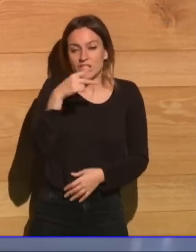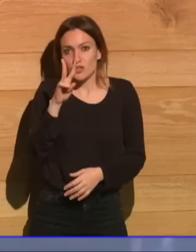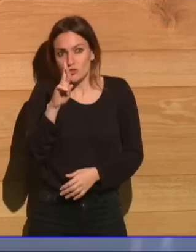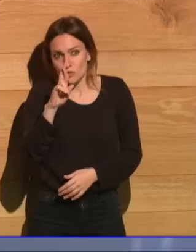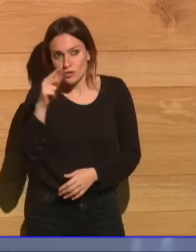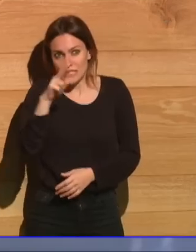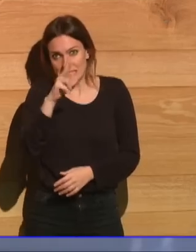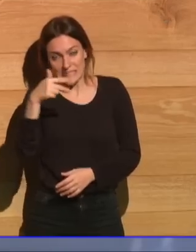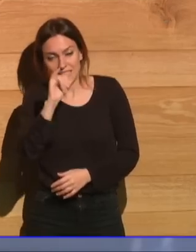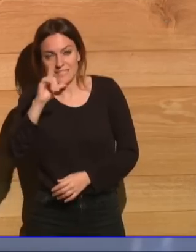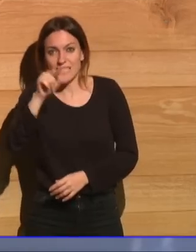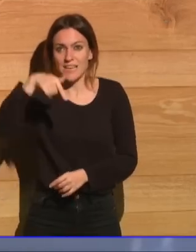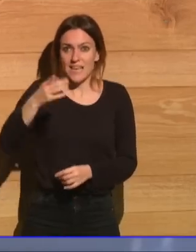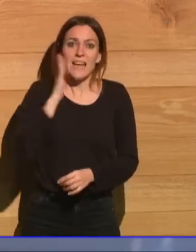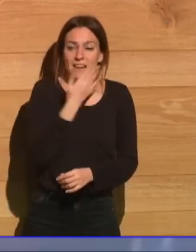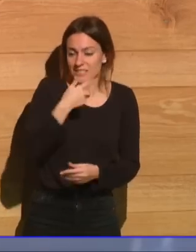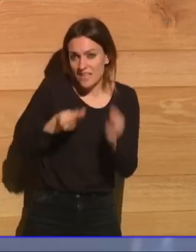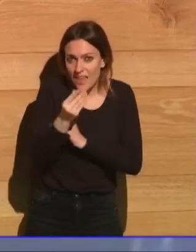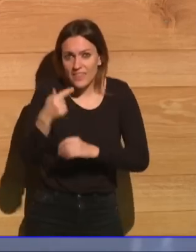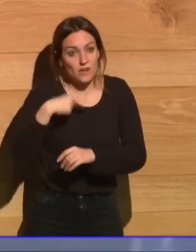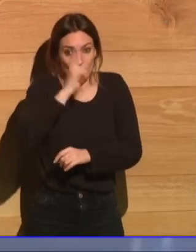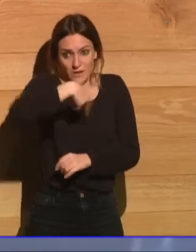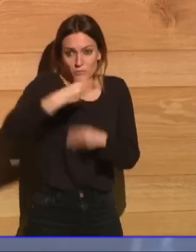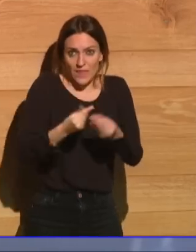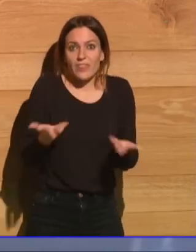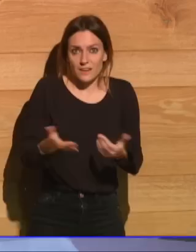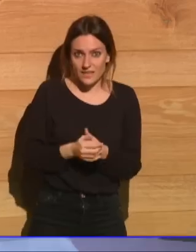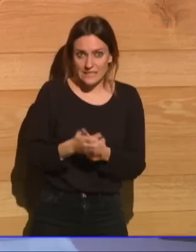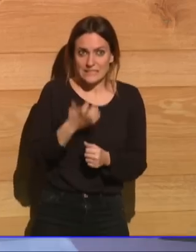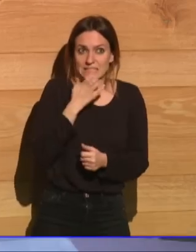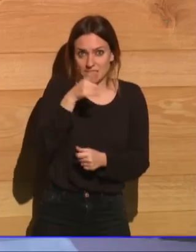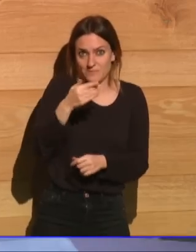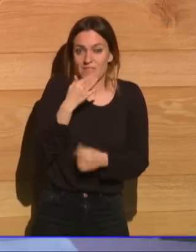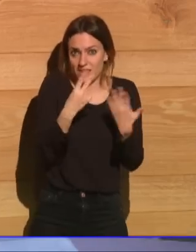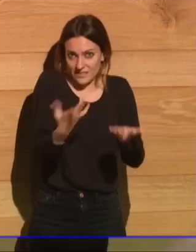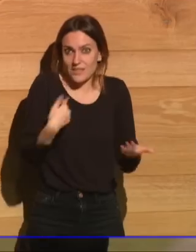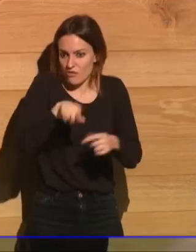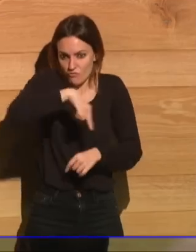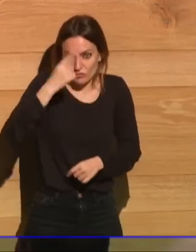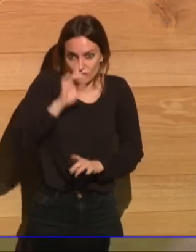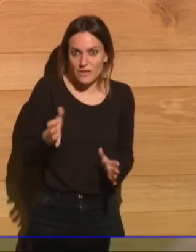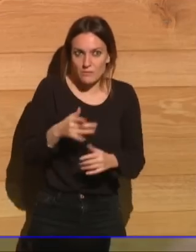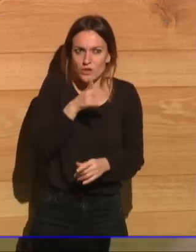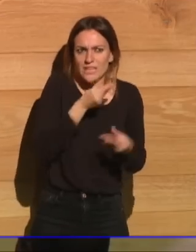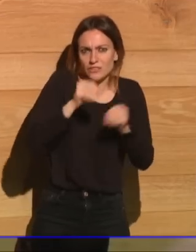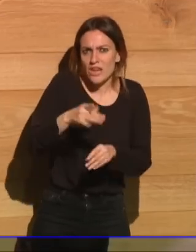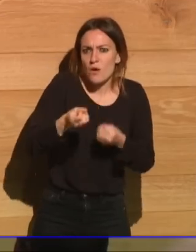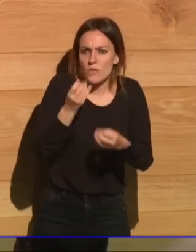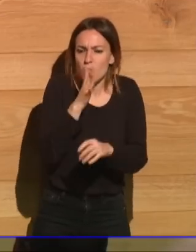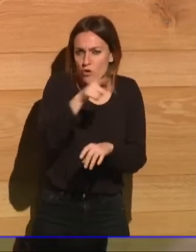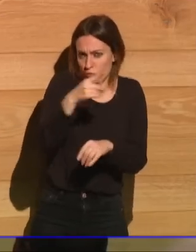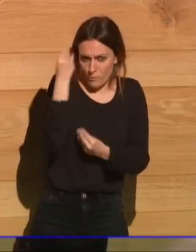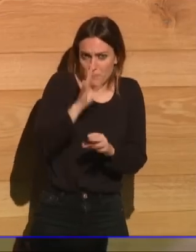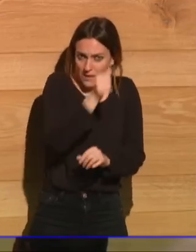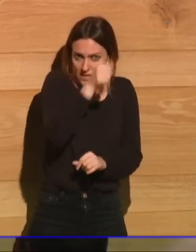Carabanchel, no sabemos Claro, lo ¿qué hubiera habría pasado? hecho. Claro, es que, ¿Qué O hubiera si pasado? Churchill tuviera 7 años. es que estás montando una historia que porque te parece a ti.